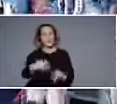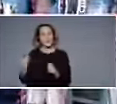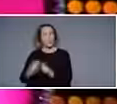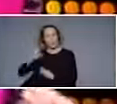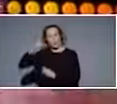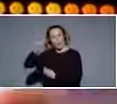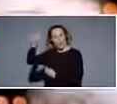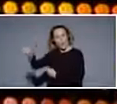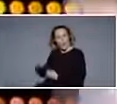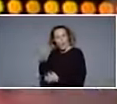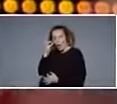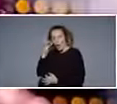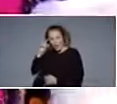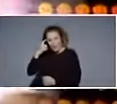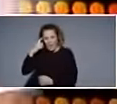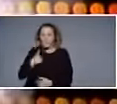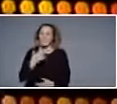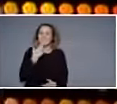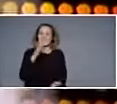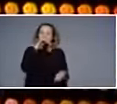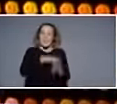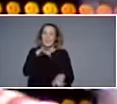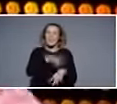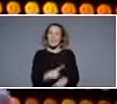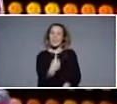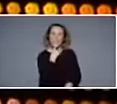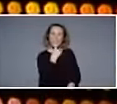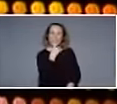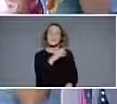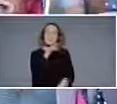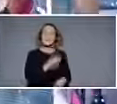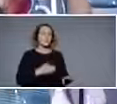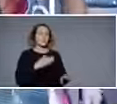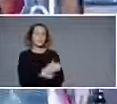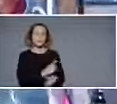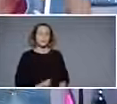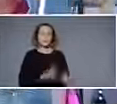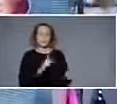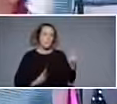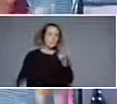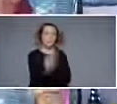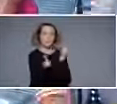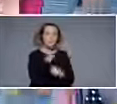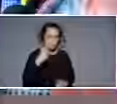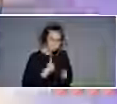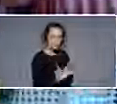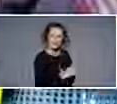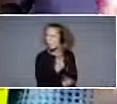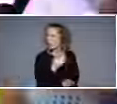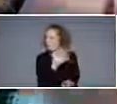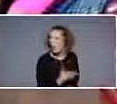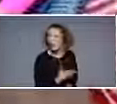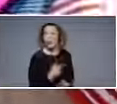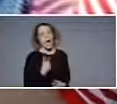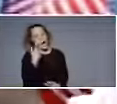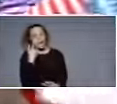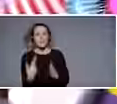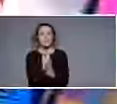loca. Pero si pides cita para el dentista, siempre el primero te toca. A ver si tú